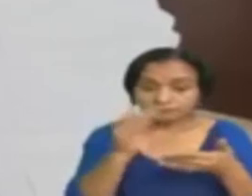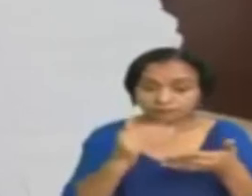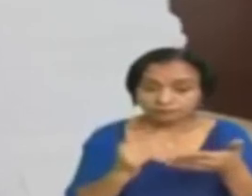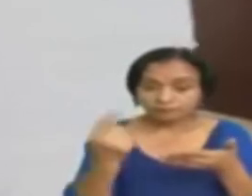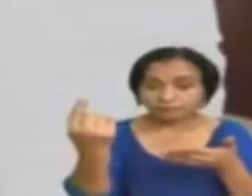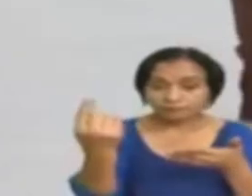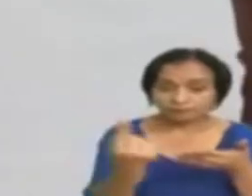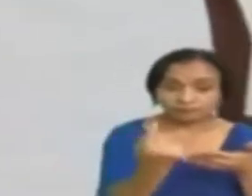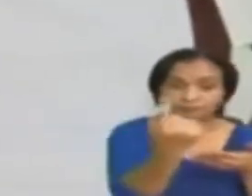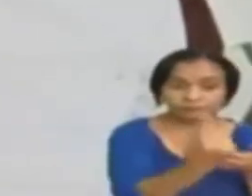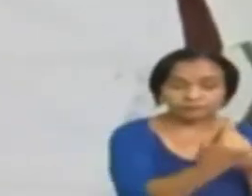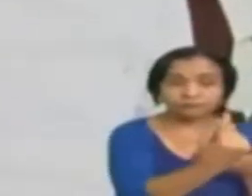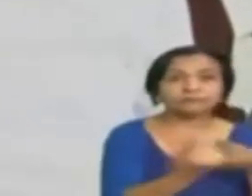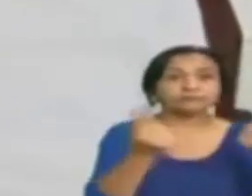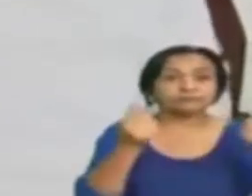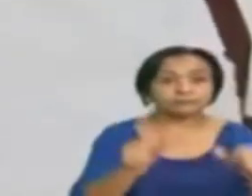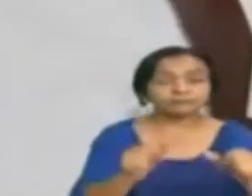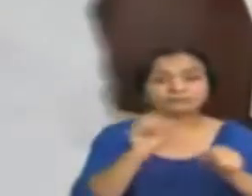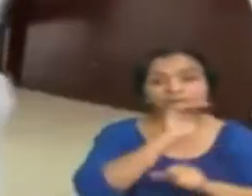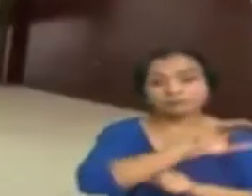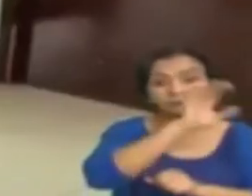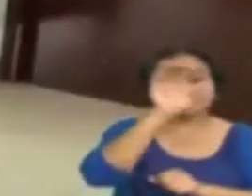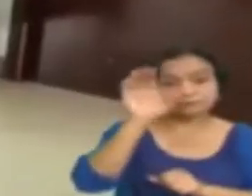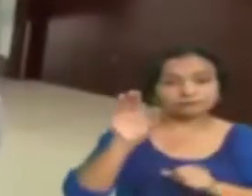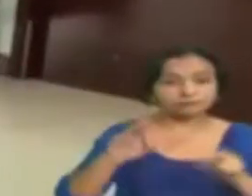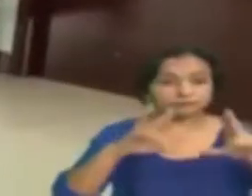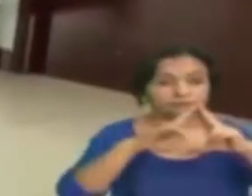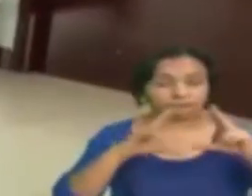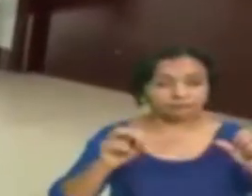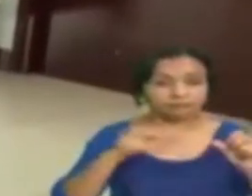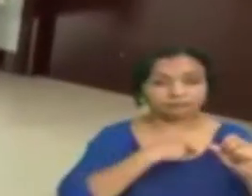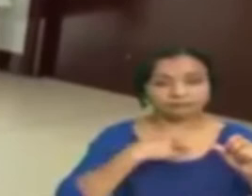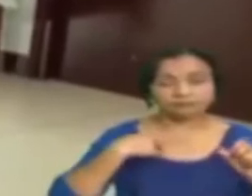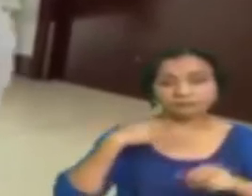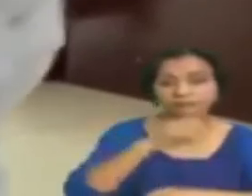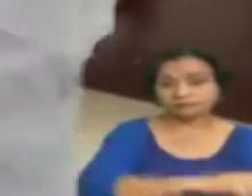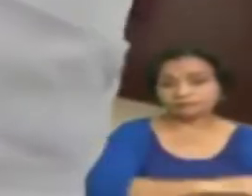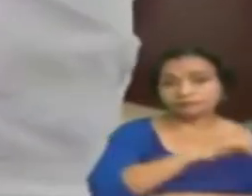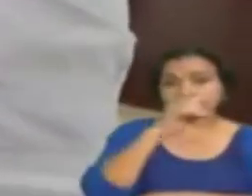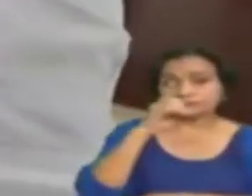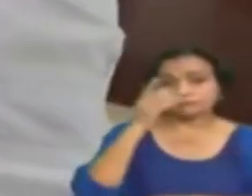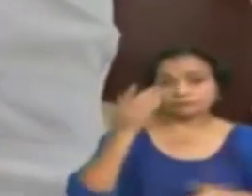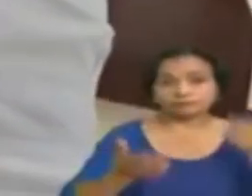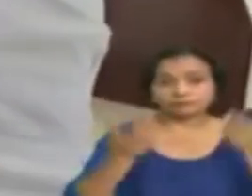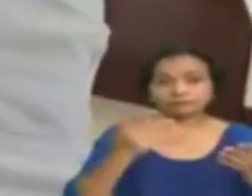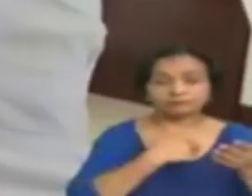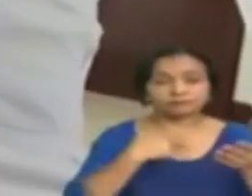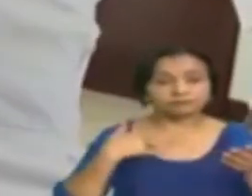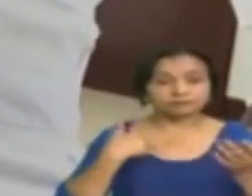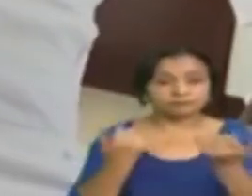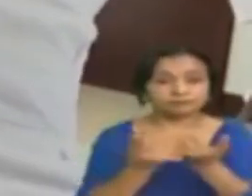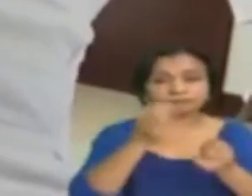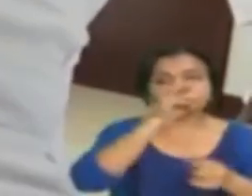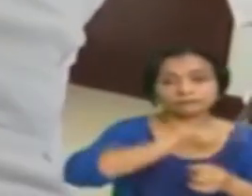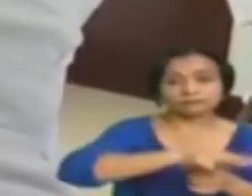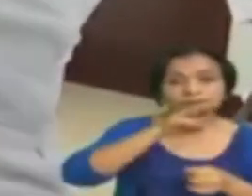puesto fronterizo marítimo, en el propio puerto. Todo esto en la mañana, en algunos lugares a las 8 y